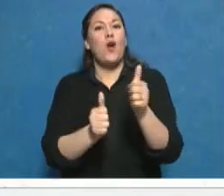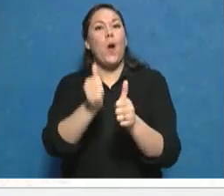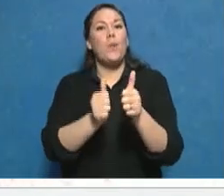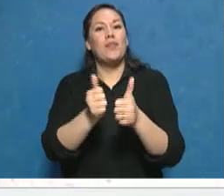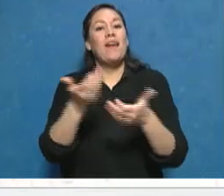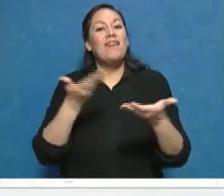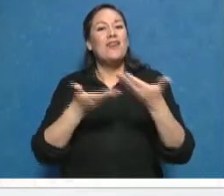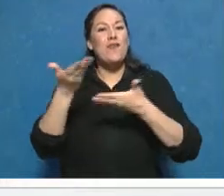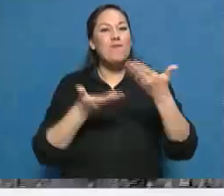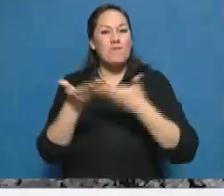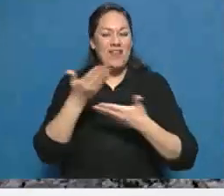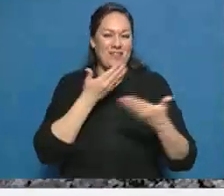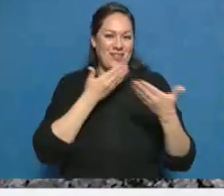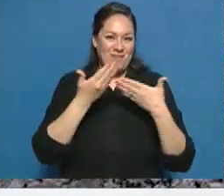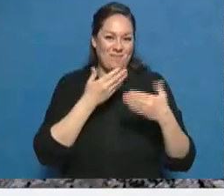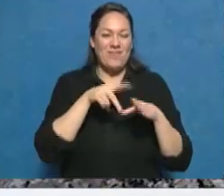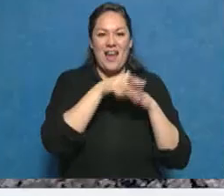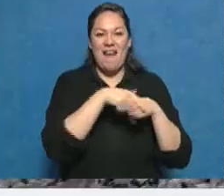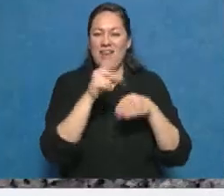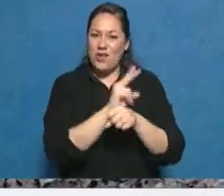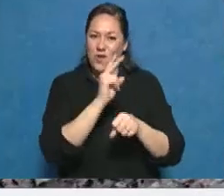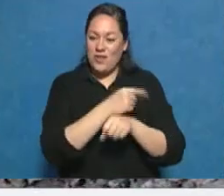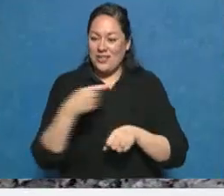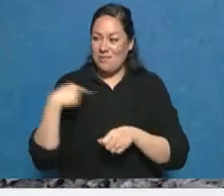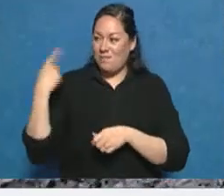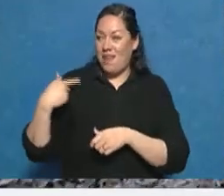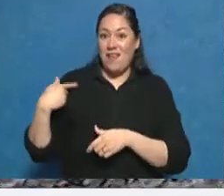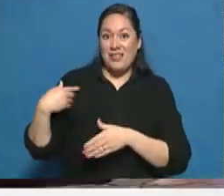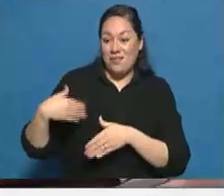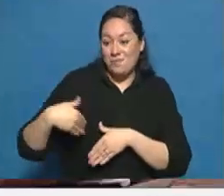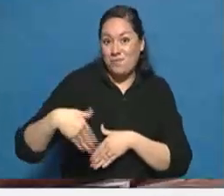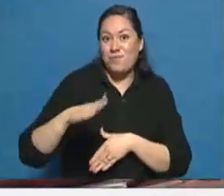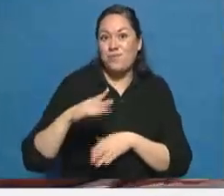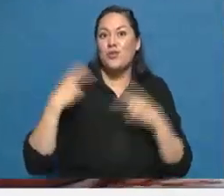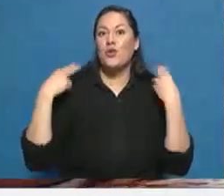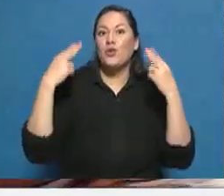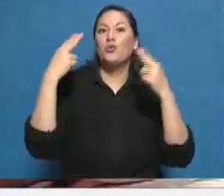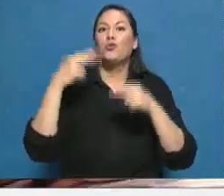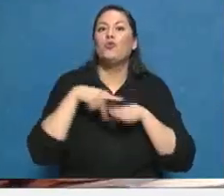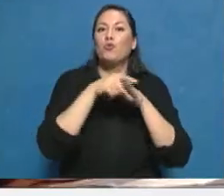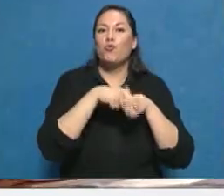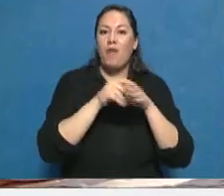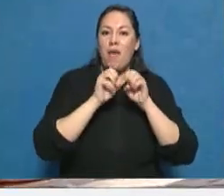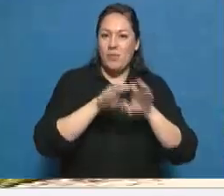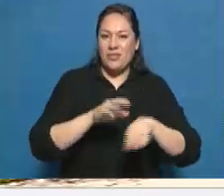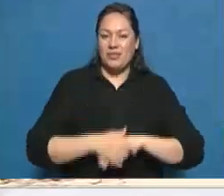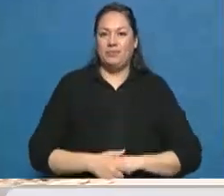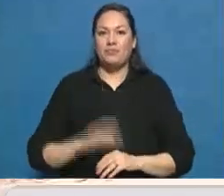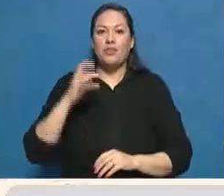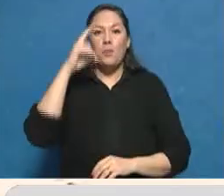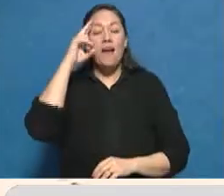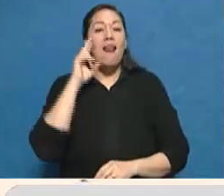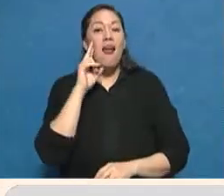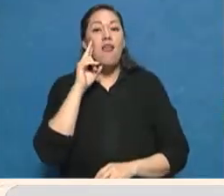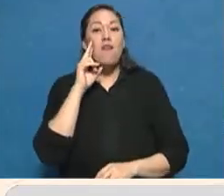me encantó. La charla con los que ya en la semana empiezan a vivir la fiesta del turf. Y la Copa Canal 9 que se pone en juego